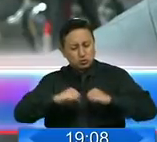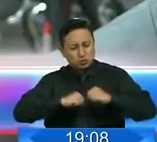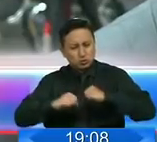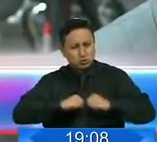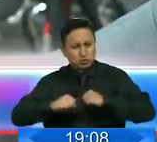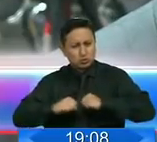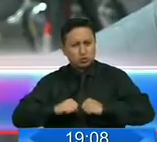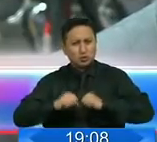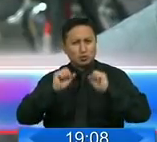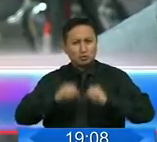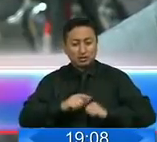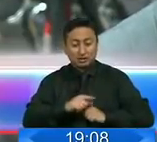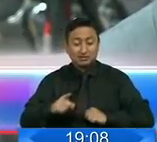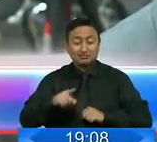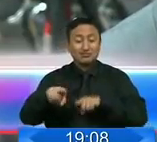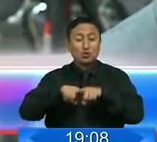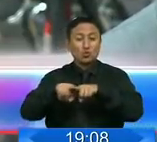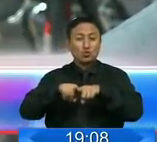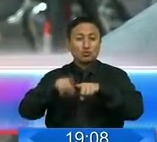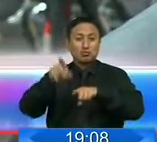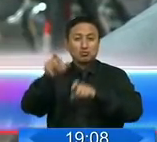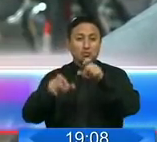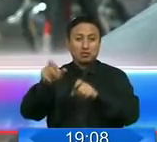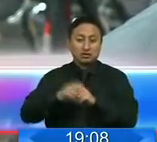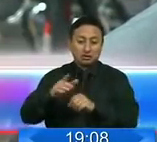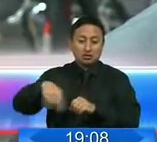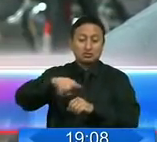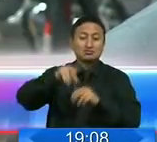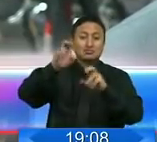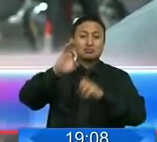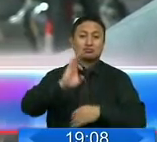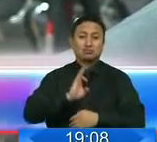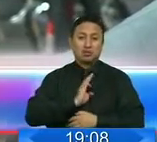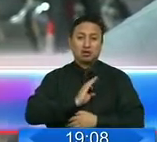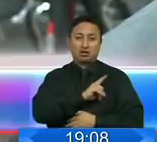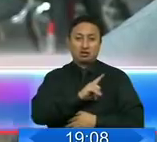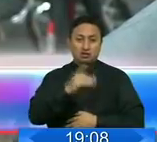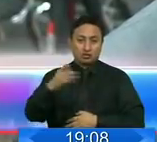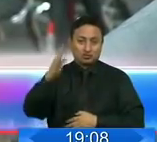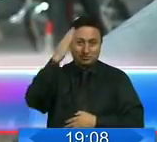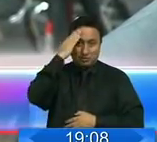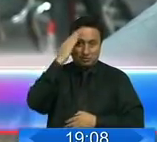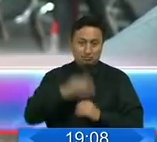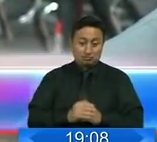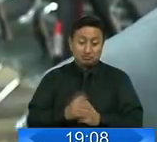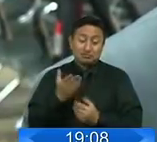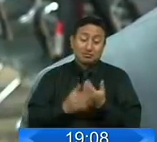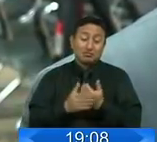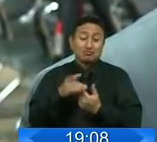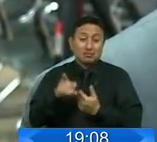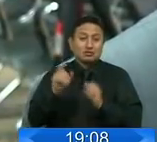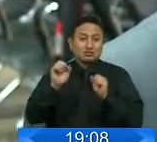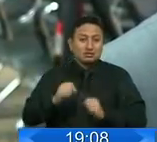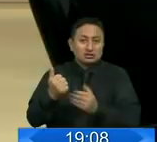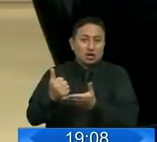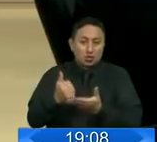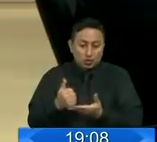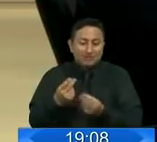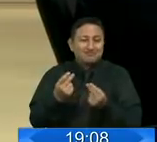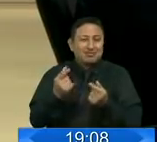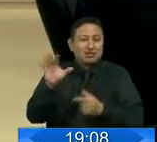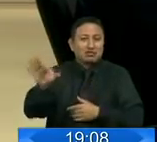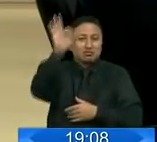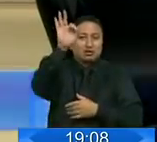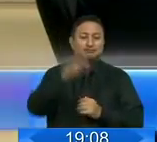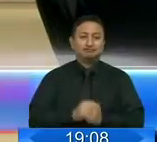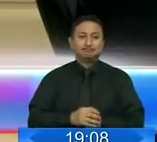Obviamente es un concurso de personas que manejan un tema técnico y yo creo que eso podría facilitar una designación rápida. Lo que al